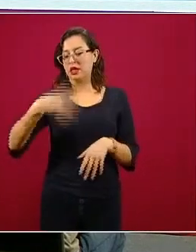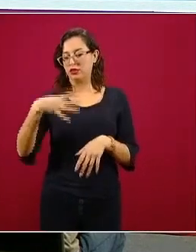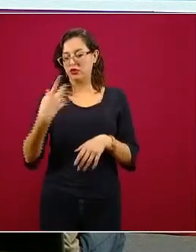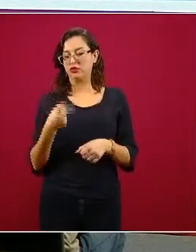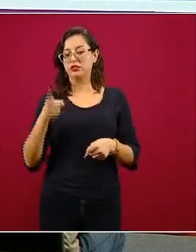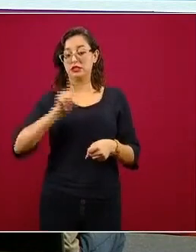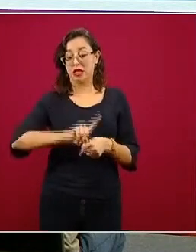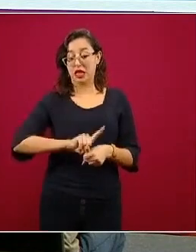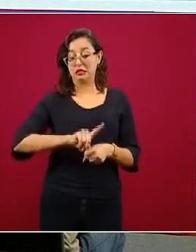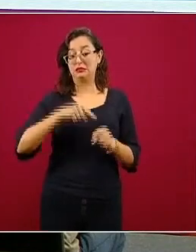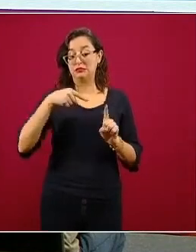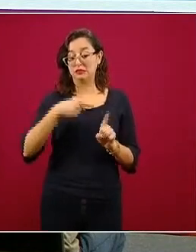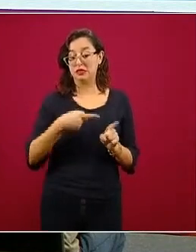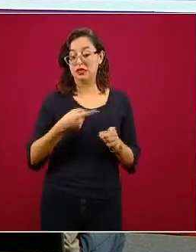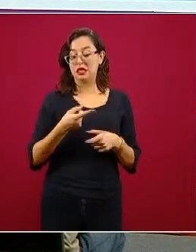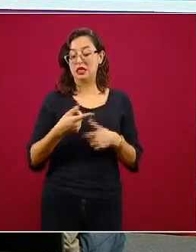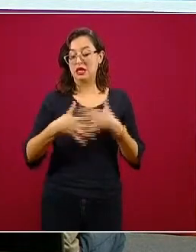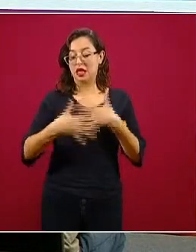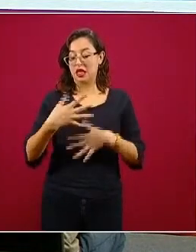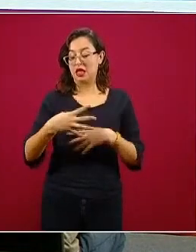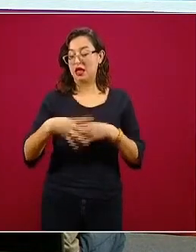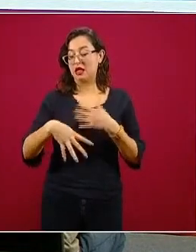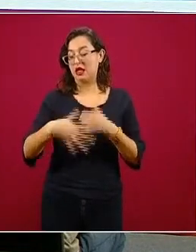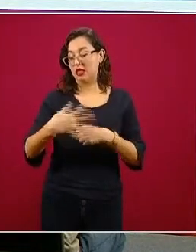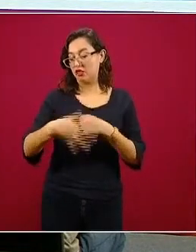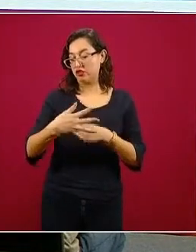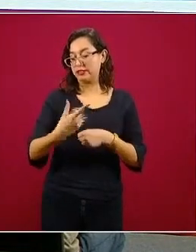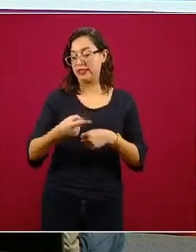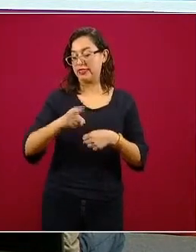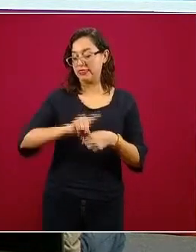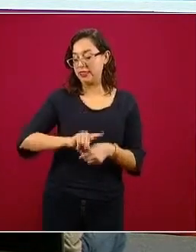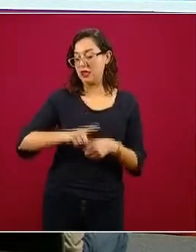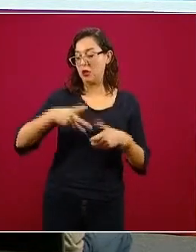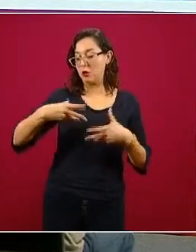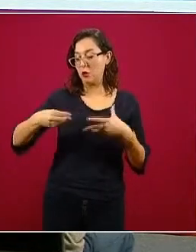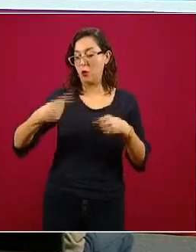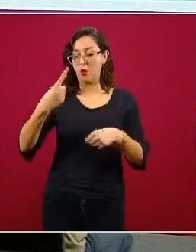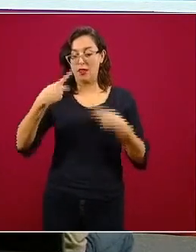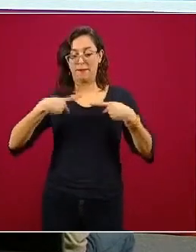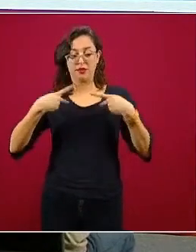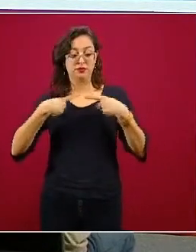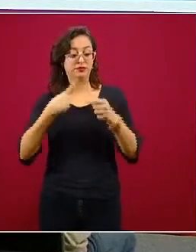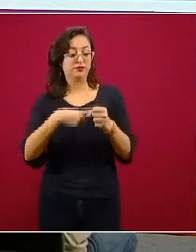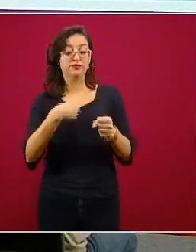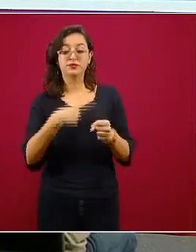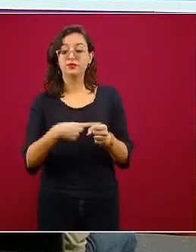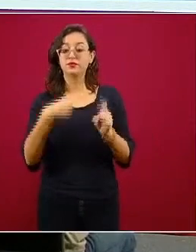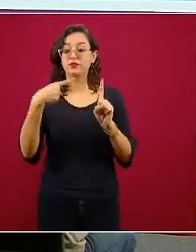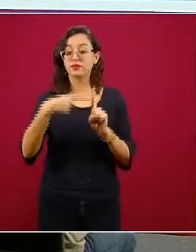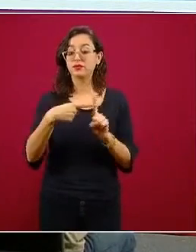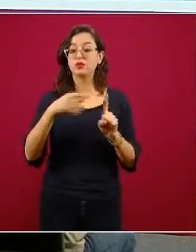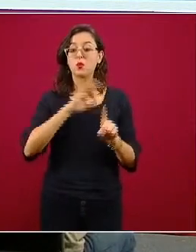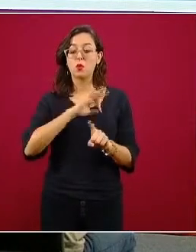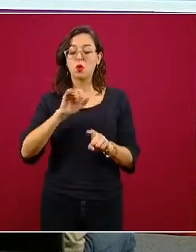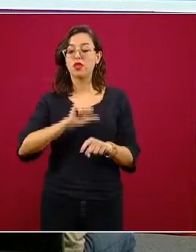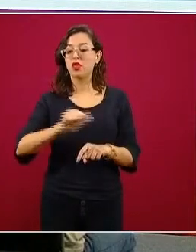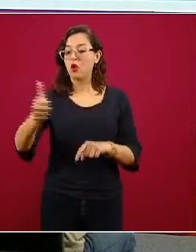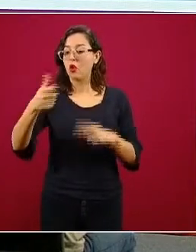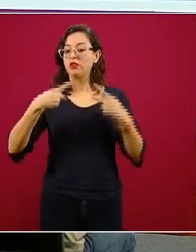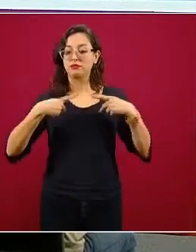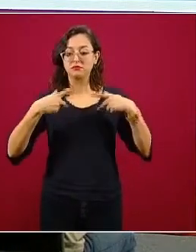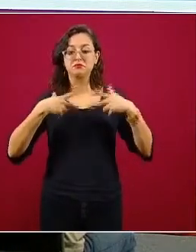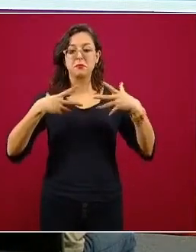días. Entonces, cada 14 días, una persona que esté con COVID, en promedio, va a contagiar a